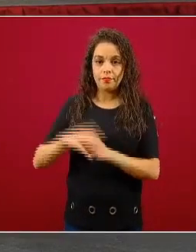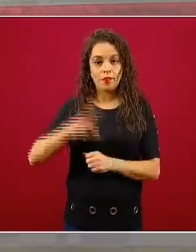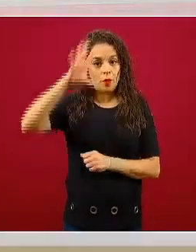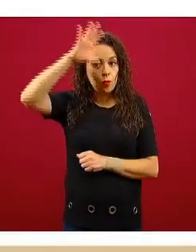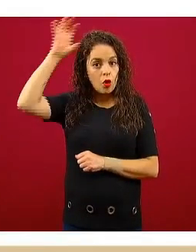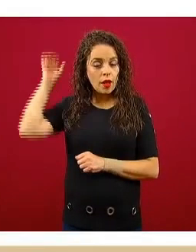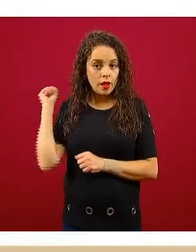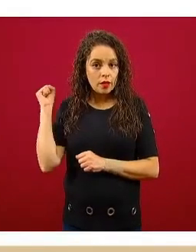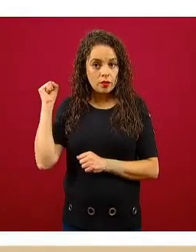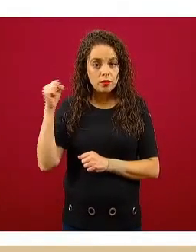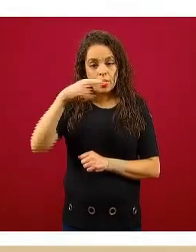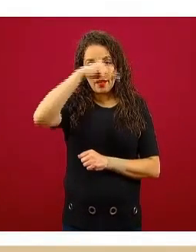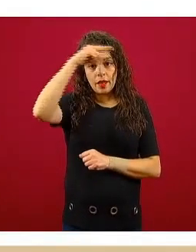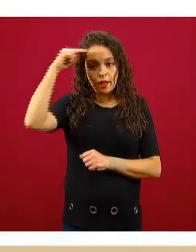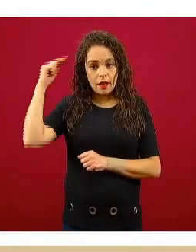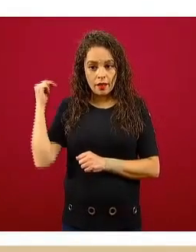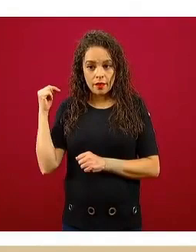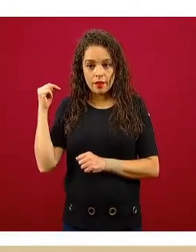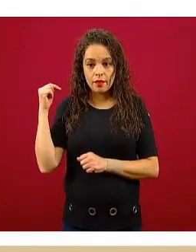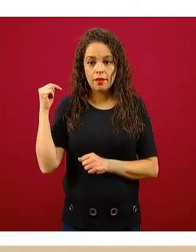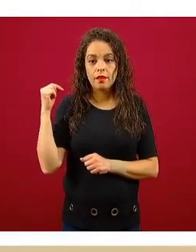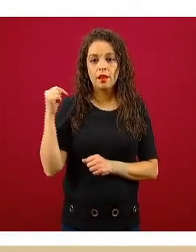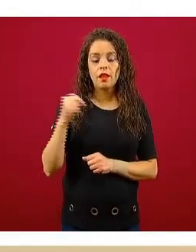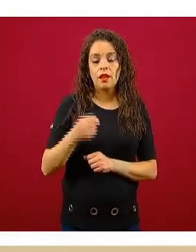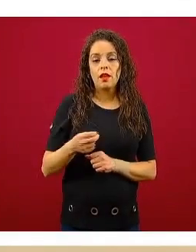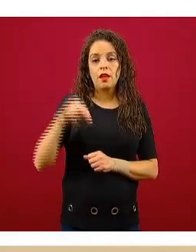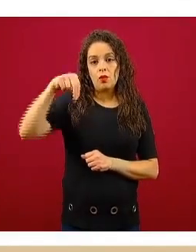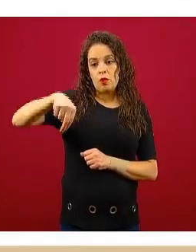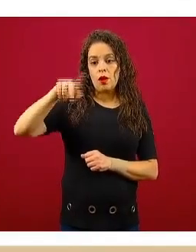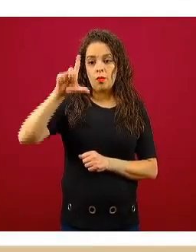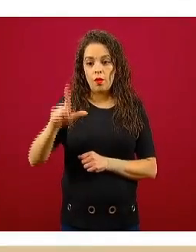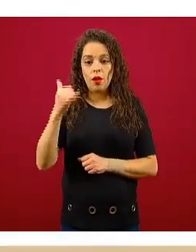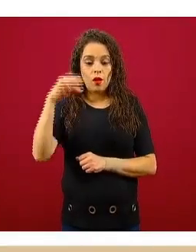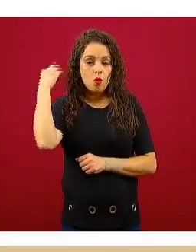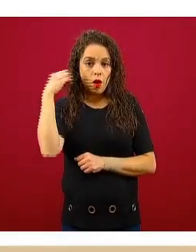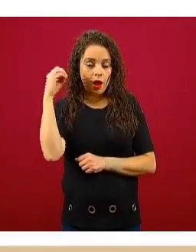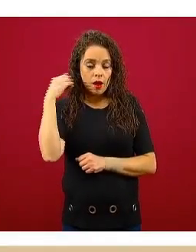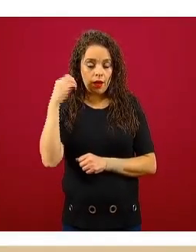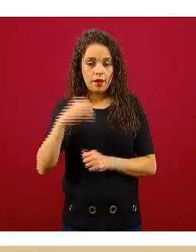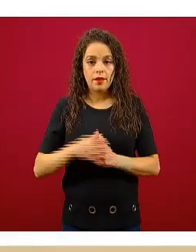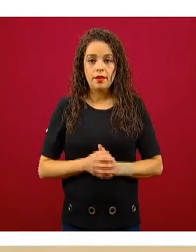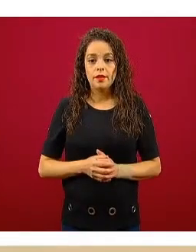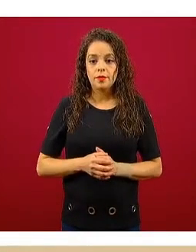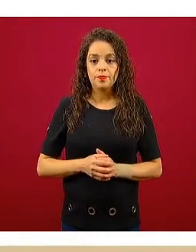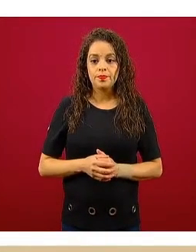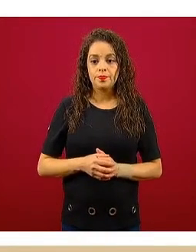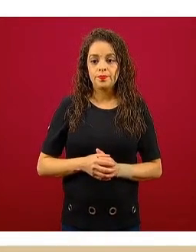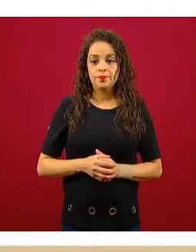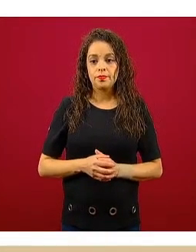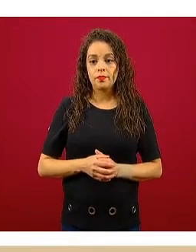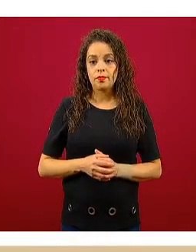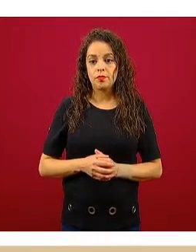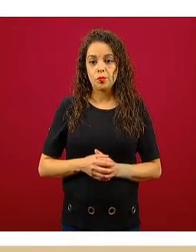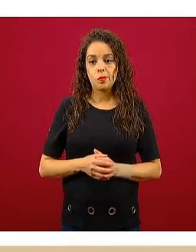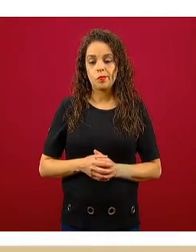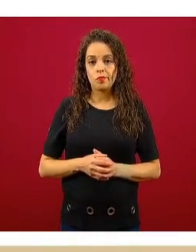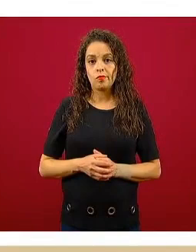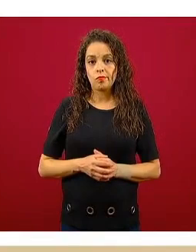Nuevo León y Oaxaca. También en realidad Nayarit, por ejemplo, es de los que mejor